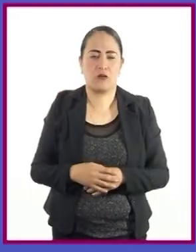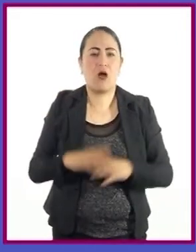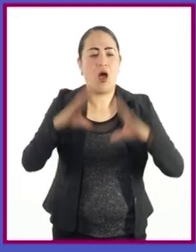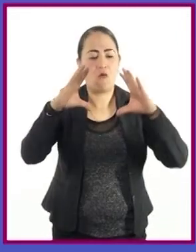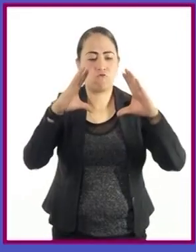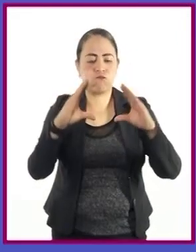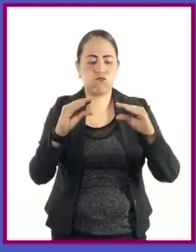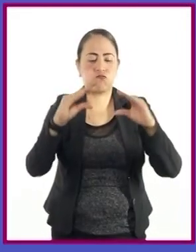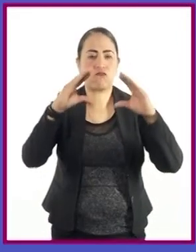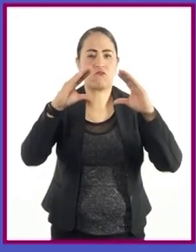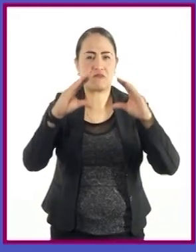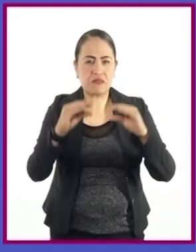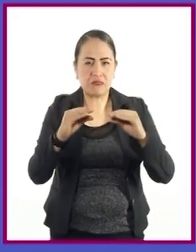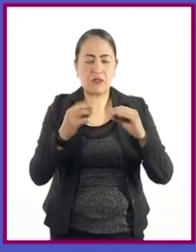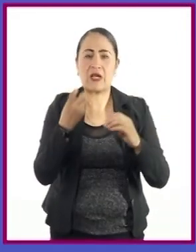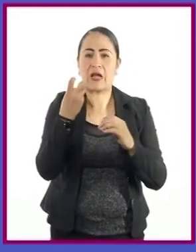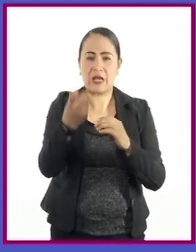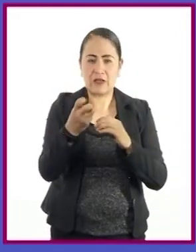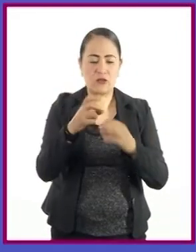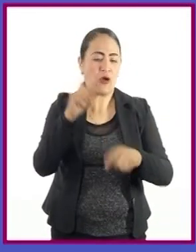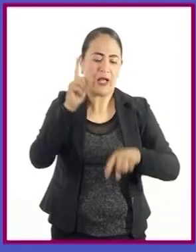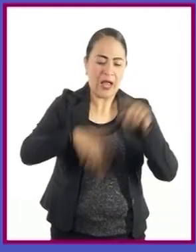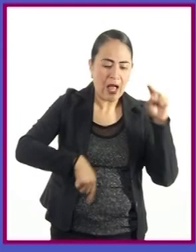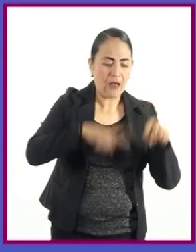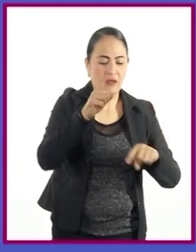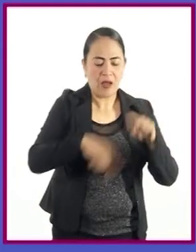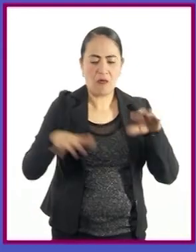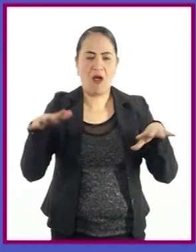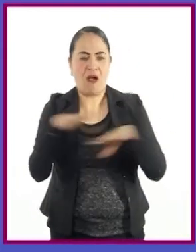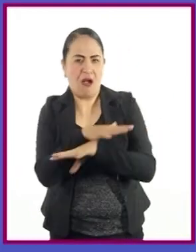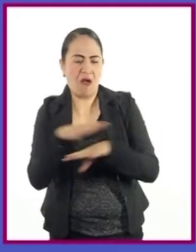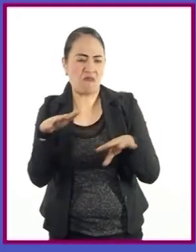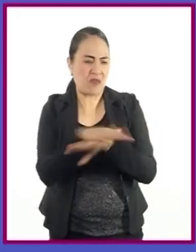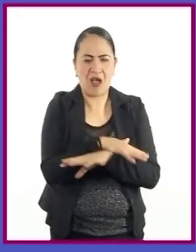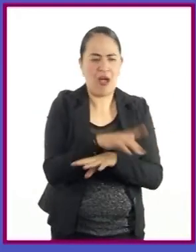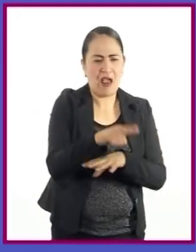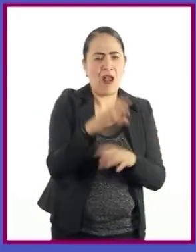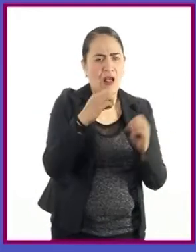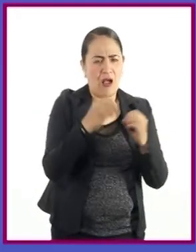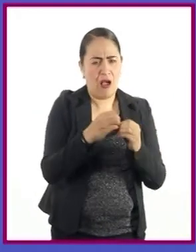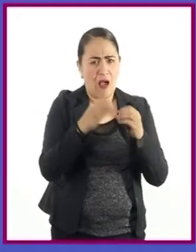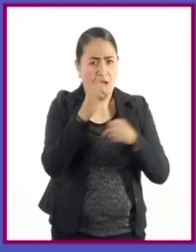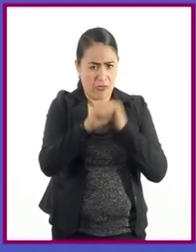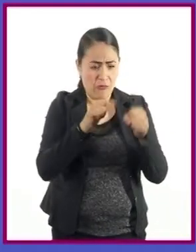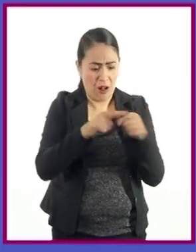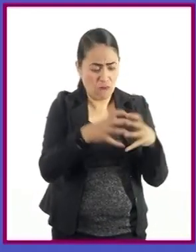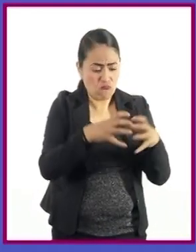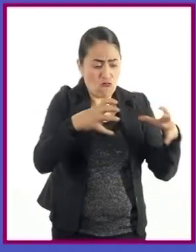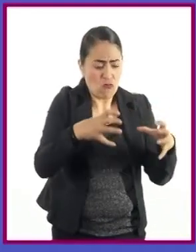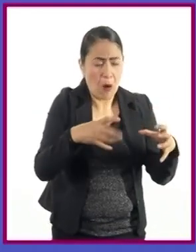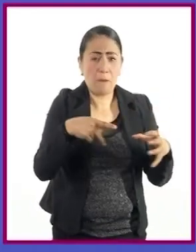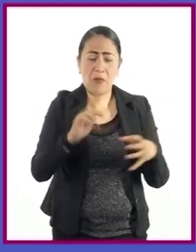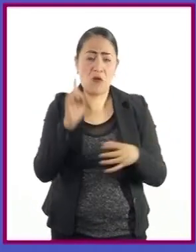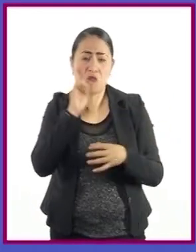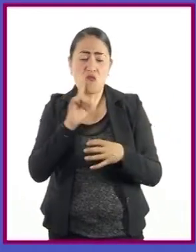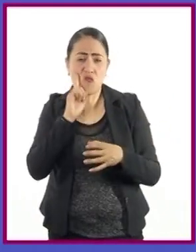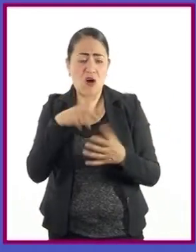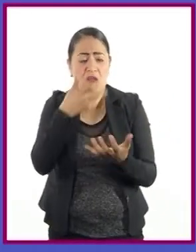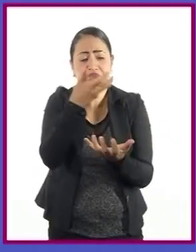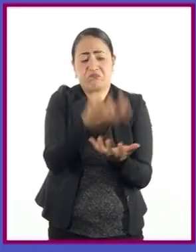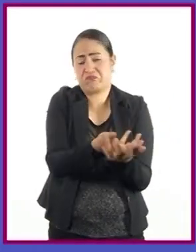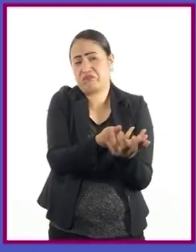almohadón había impedido su desarrollo, pero desde que la joven no pudo moverse, la succión fue